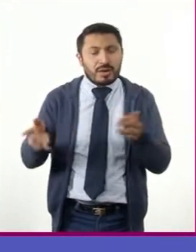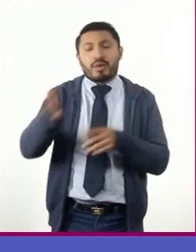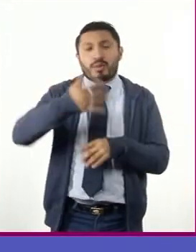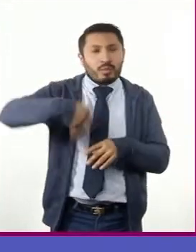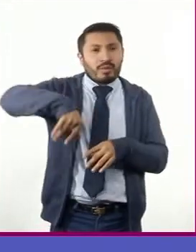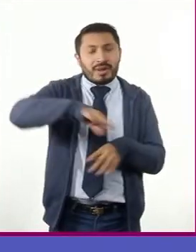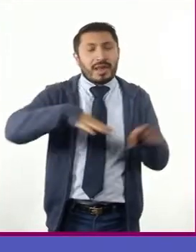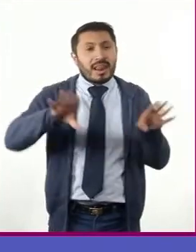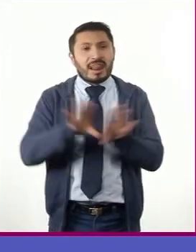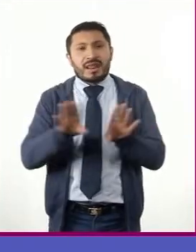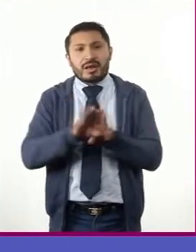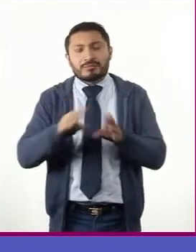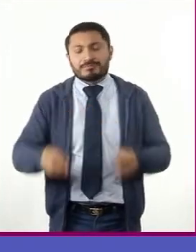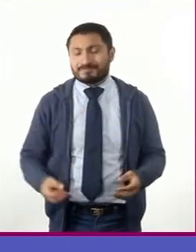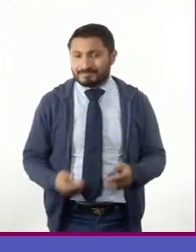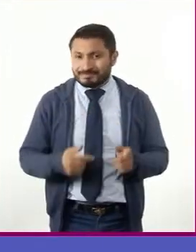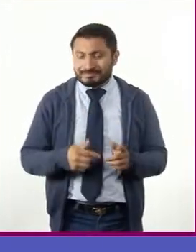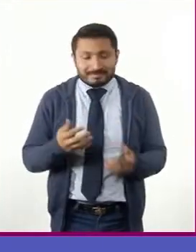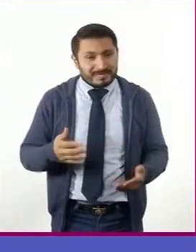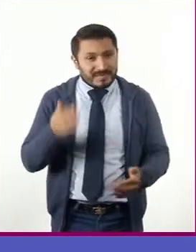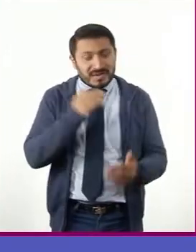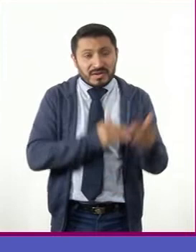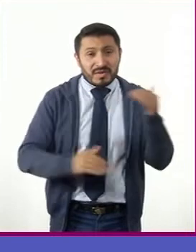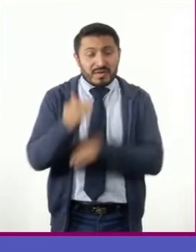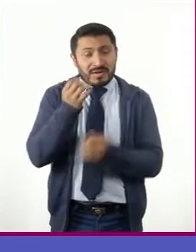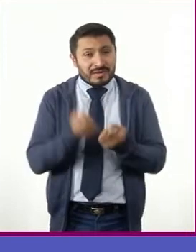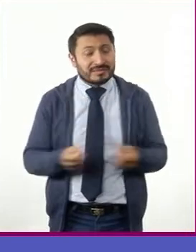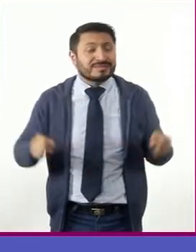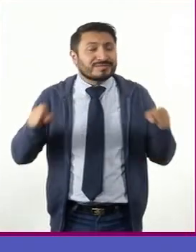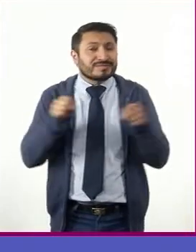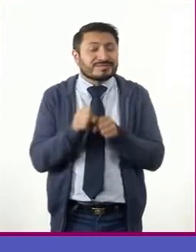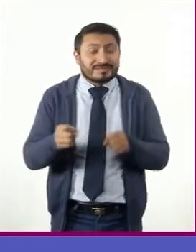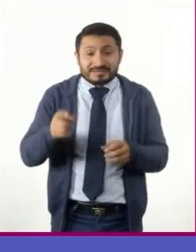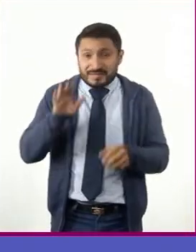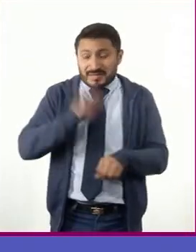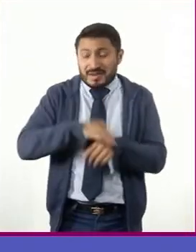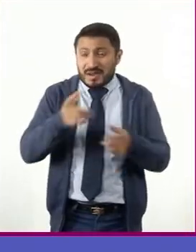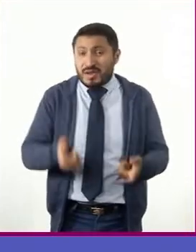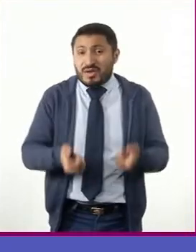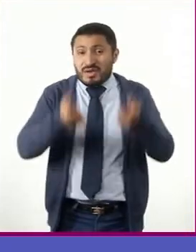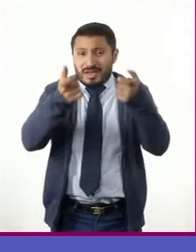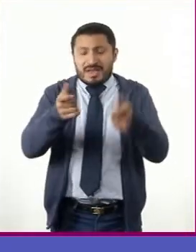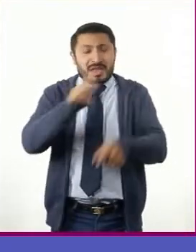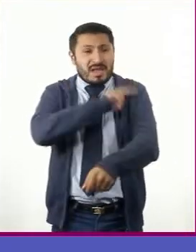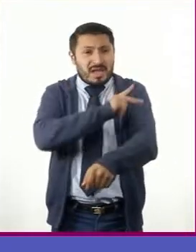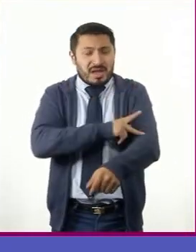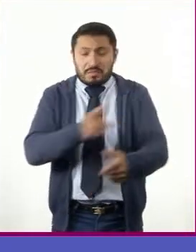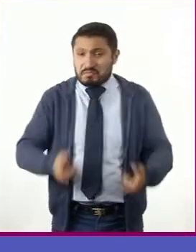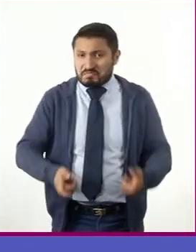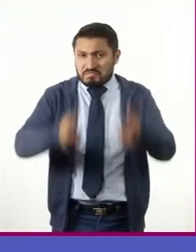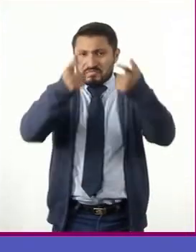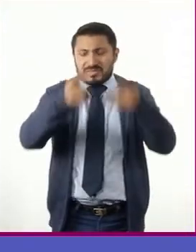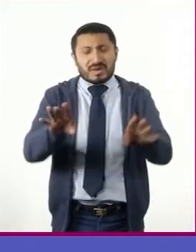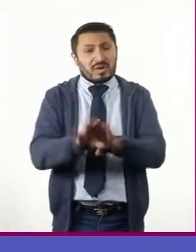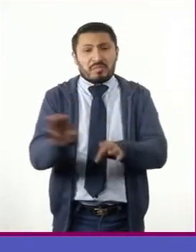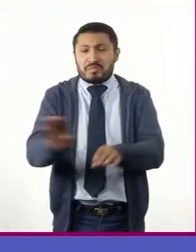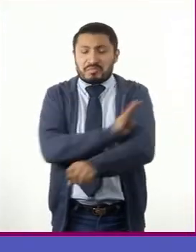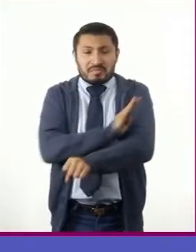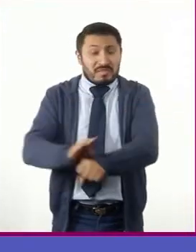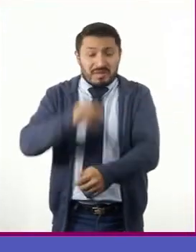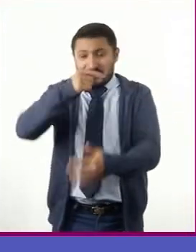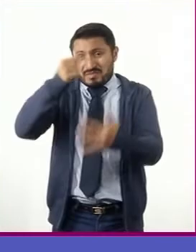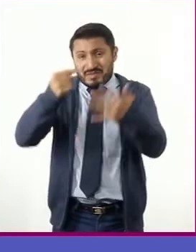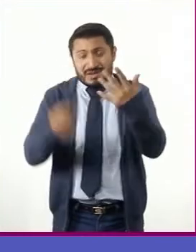cómo sobrevivir en esta sociedad, cómo cada vez lograr más riqueza, lograr más poder o lograr ciertos beneficios de